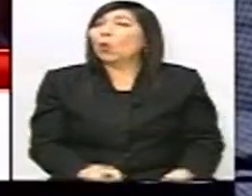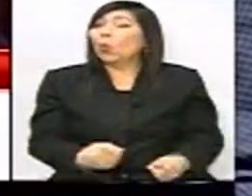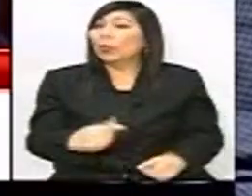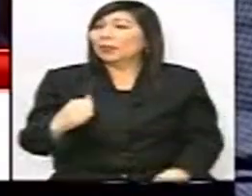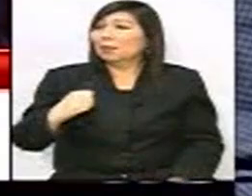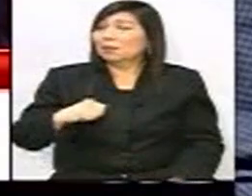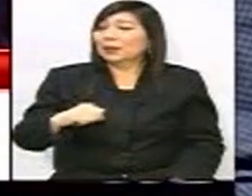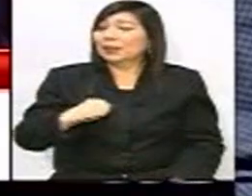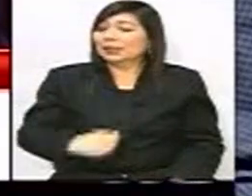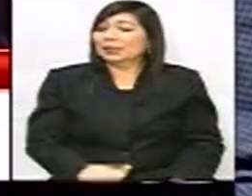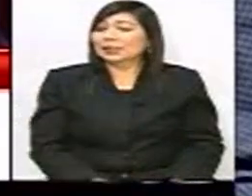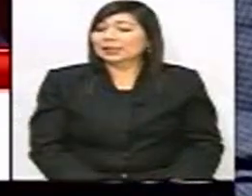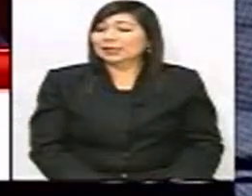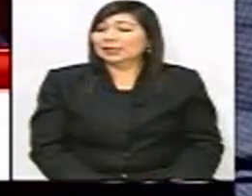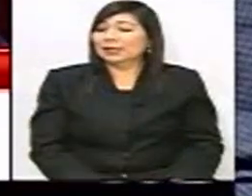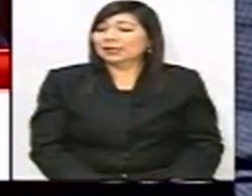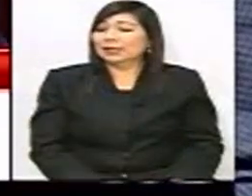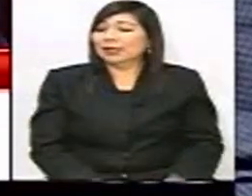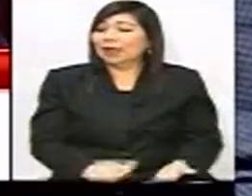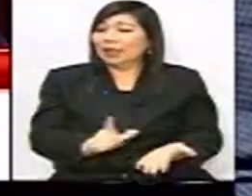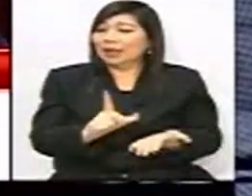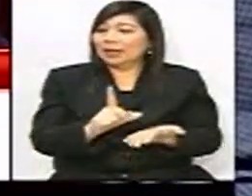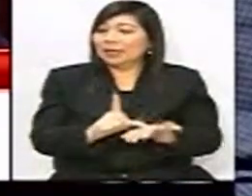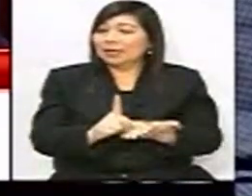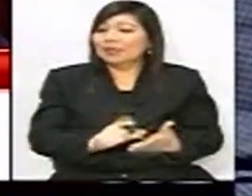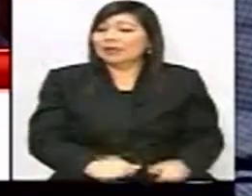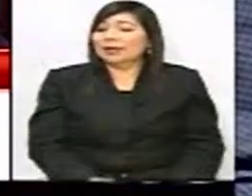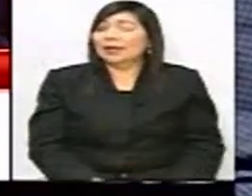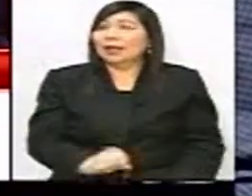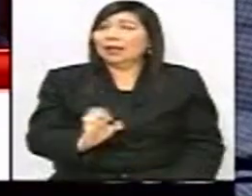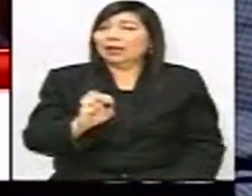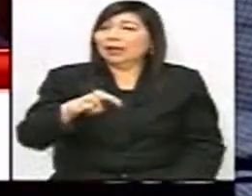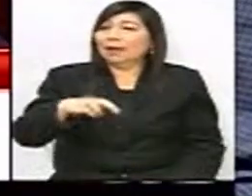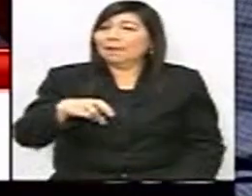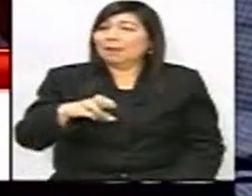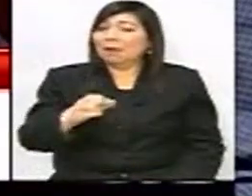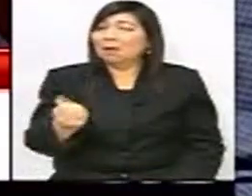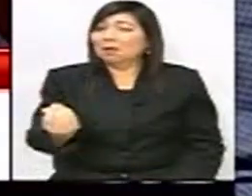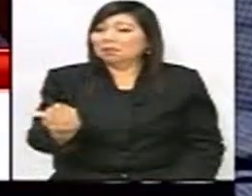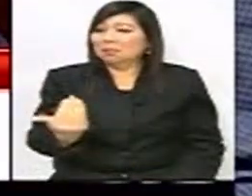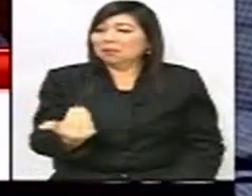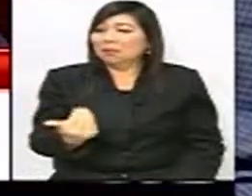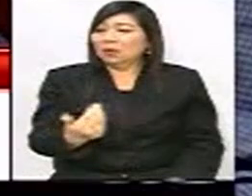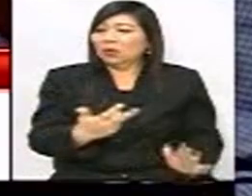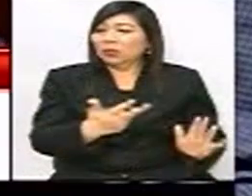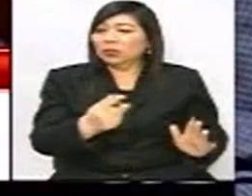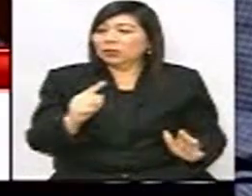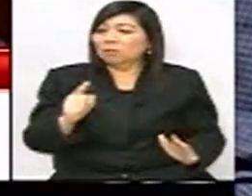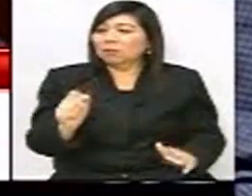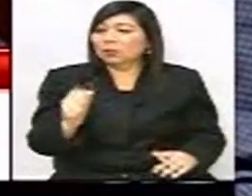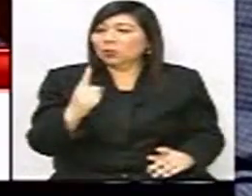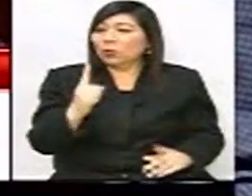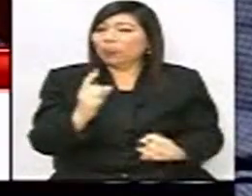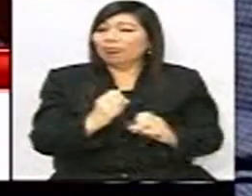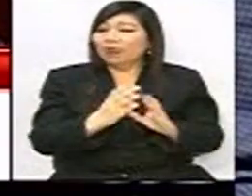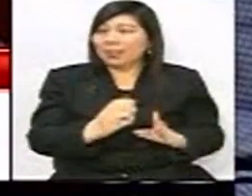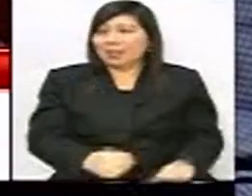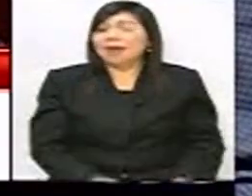la Municipalidad Metropolitana de Lima, a través de MAPE, recaudaba un promedio de 800 mil soles al